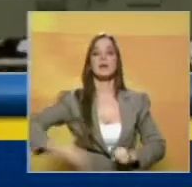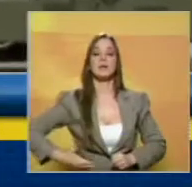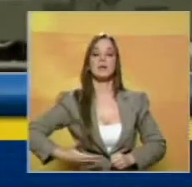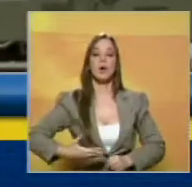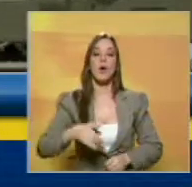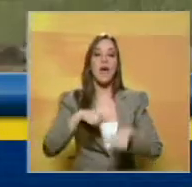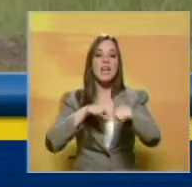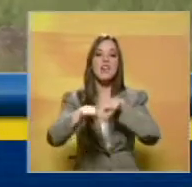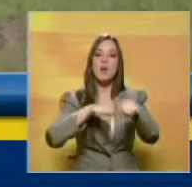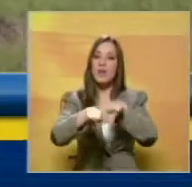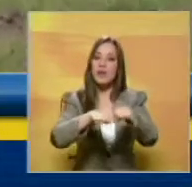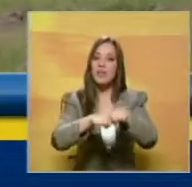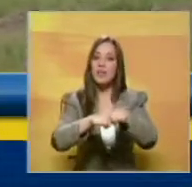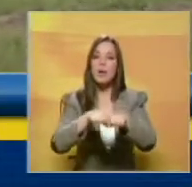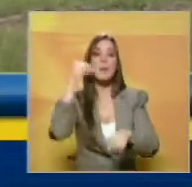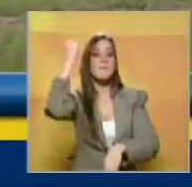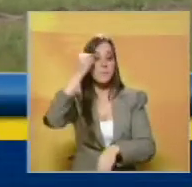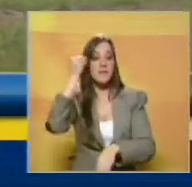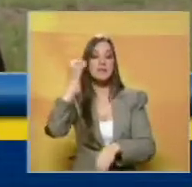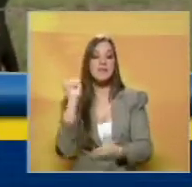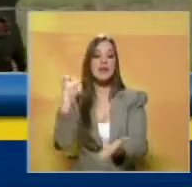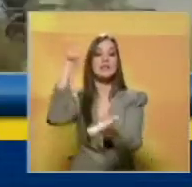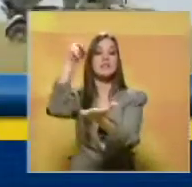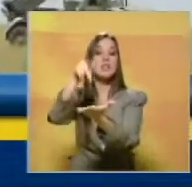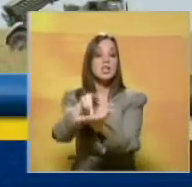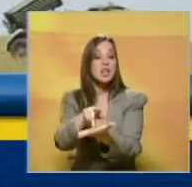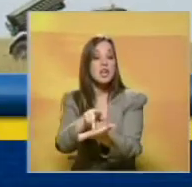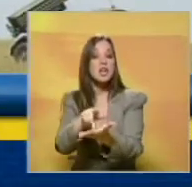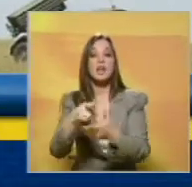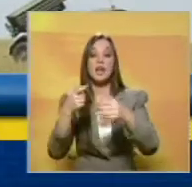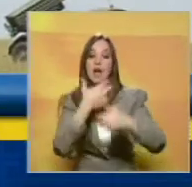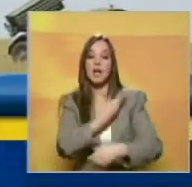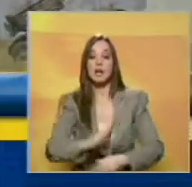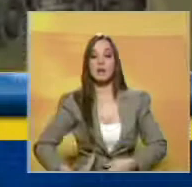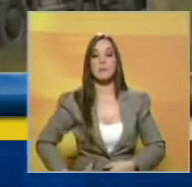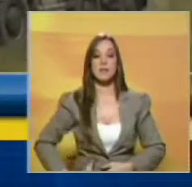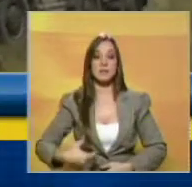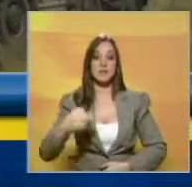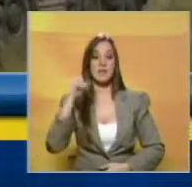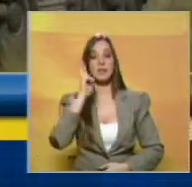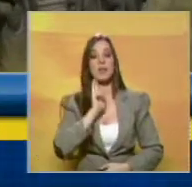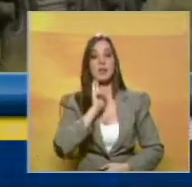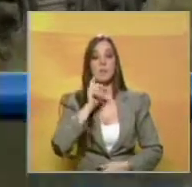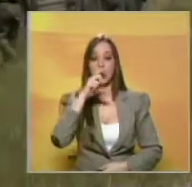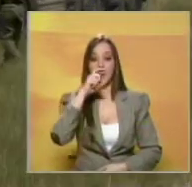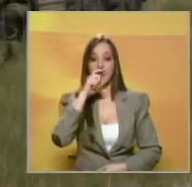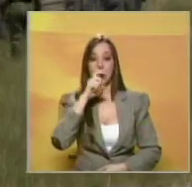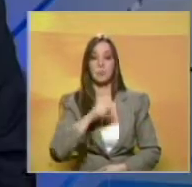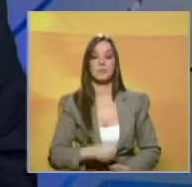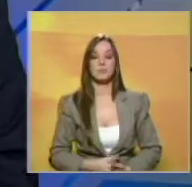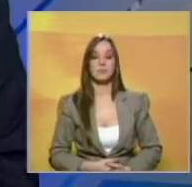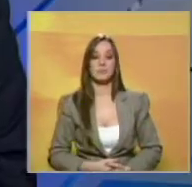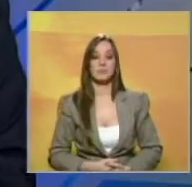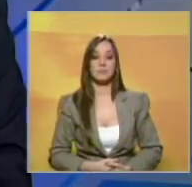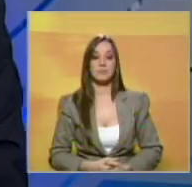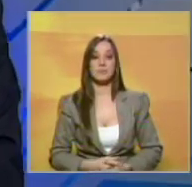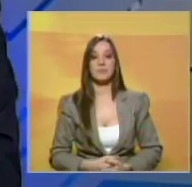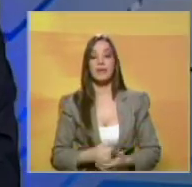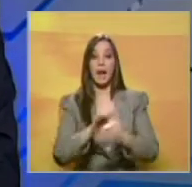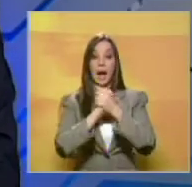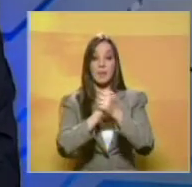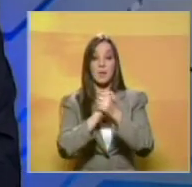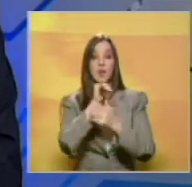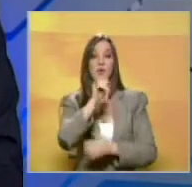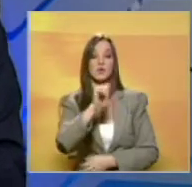en Cojedes y no descartan que asista el presidente de la República. Milagros Zambrano, Noticiero Venevisión. Bueno amigos,